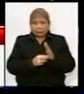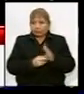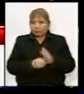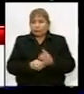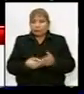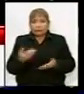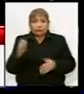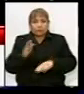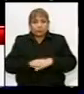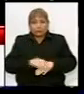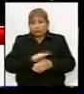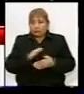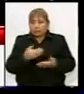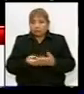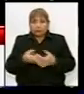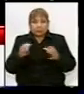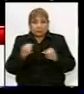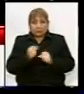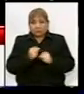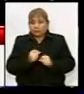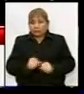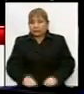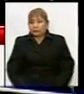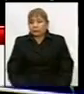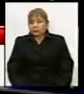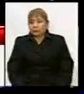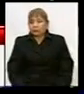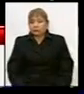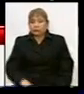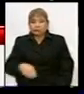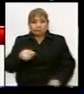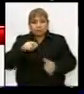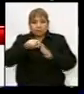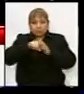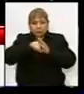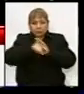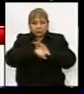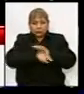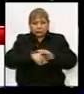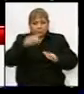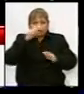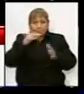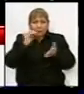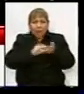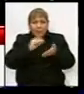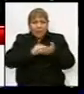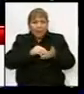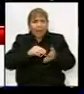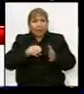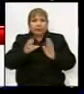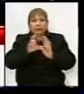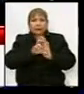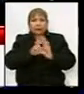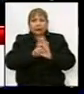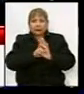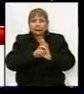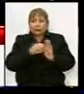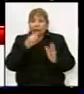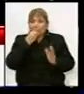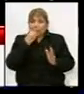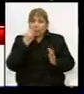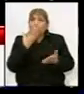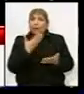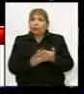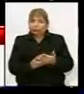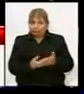todo un debate robusto en el cual no se va a preocupar en sacar más leyes sino buenas leyes que